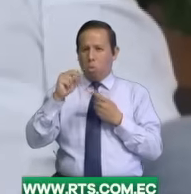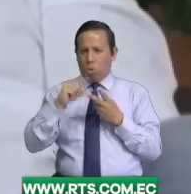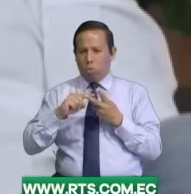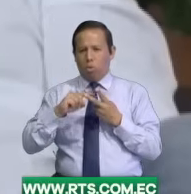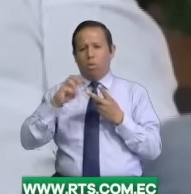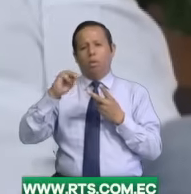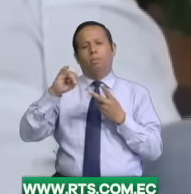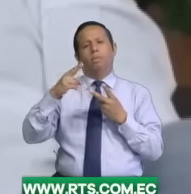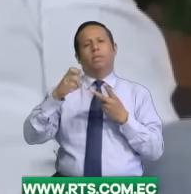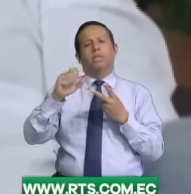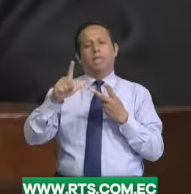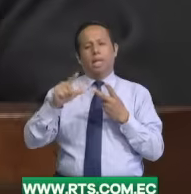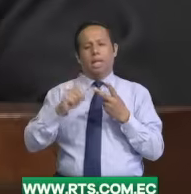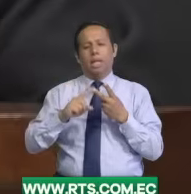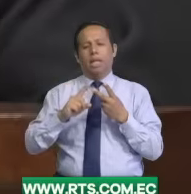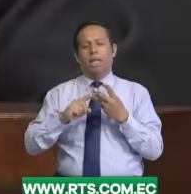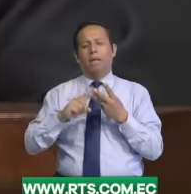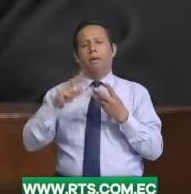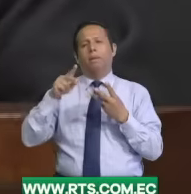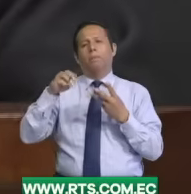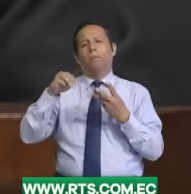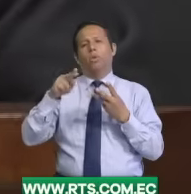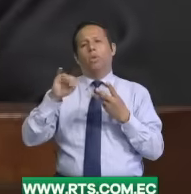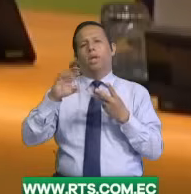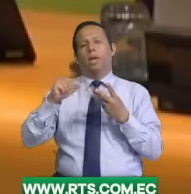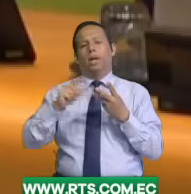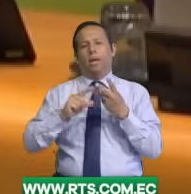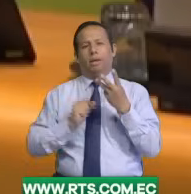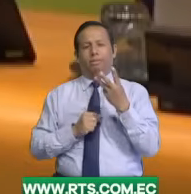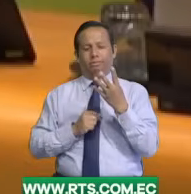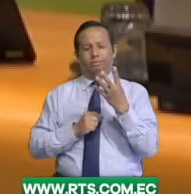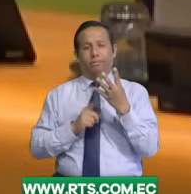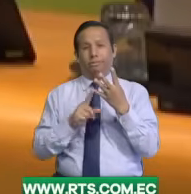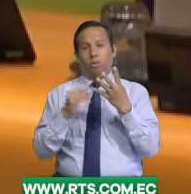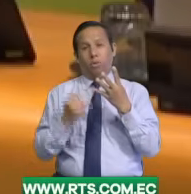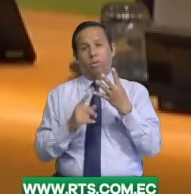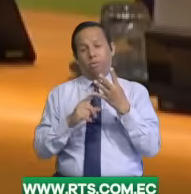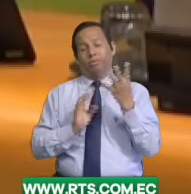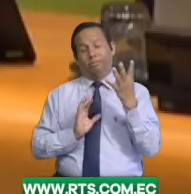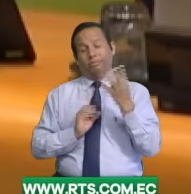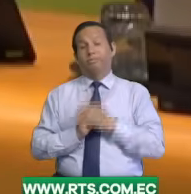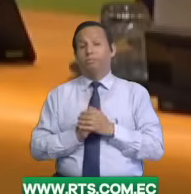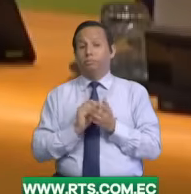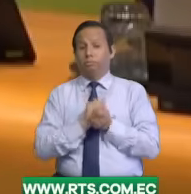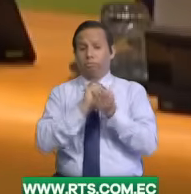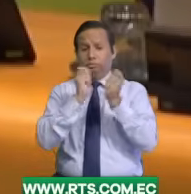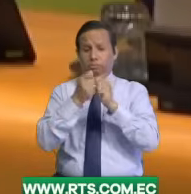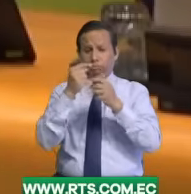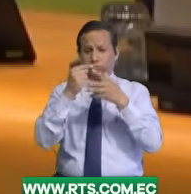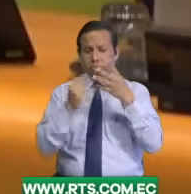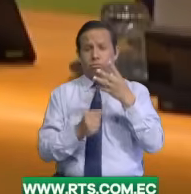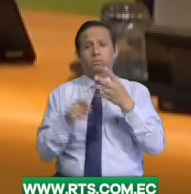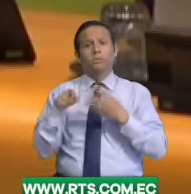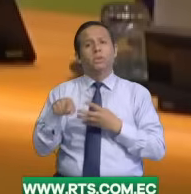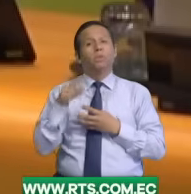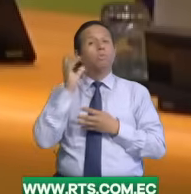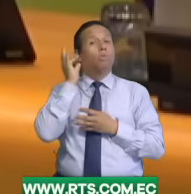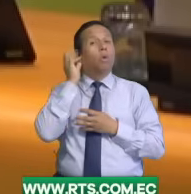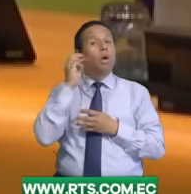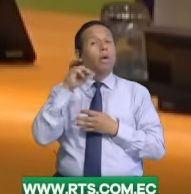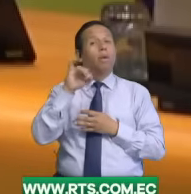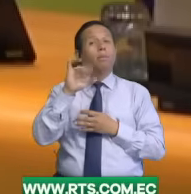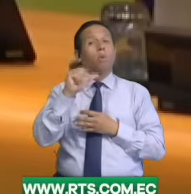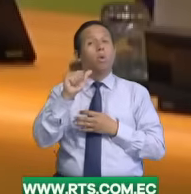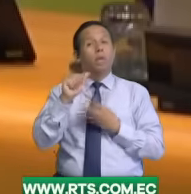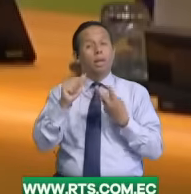Michelle Sensi Contugui y Mónica Palencia. Además de estos cambios, Saría Moya abandonó la dirección de la Secretaría